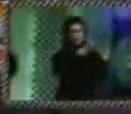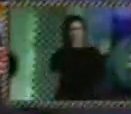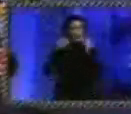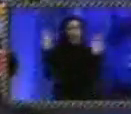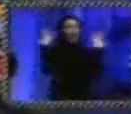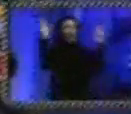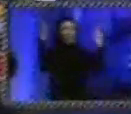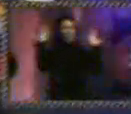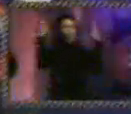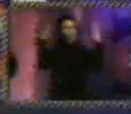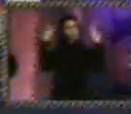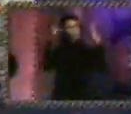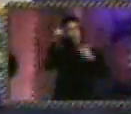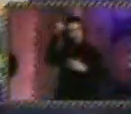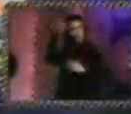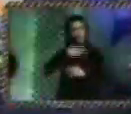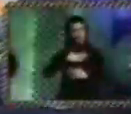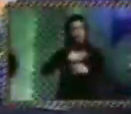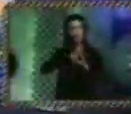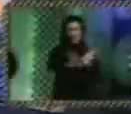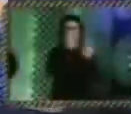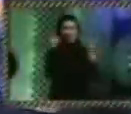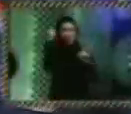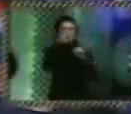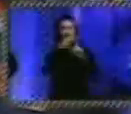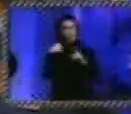ese será nuestro premio. Soy una murga